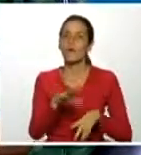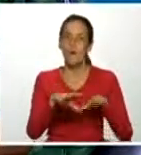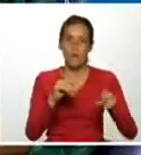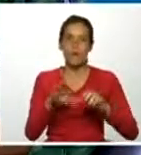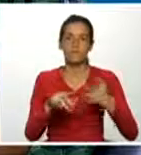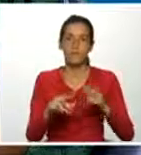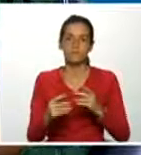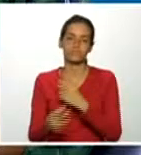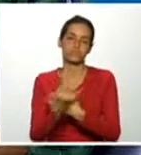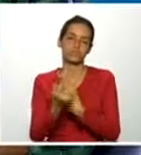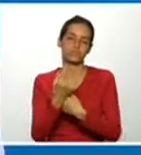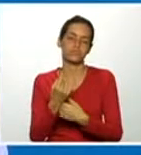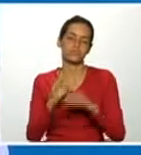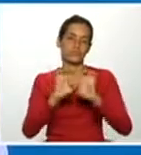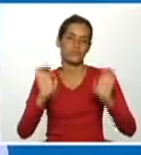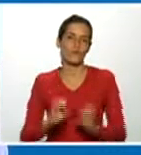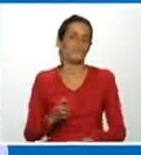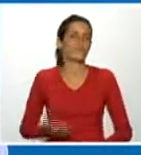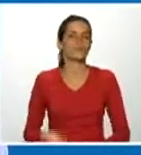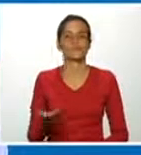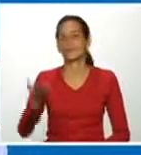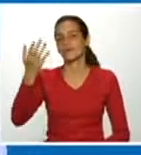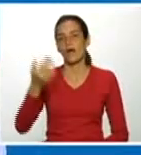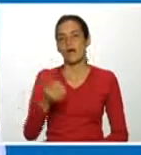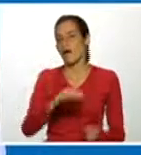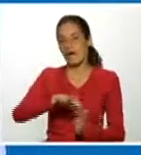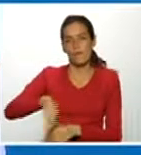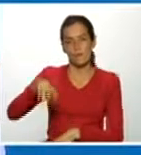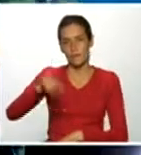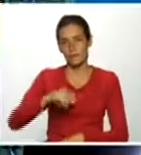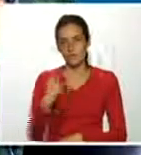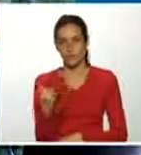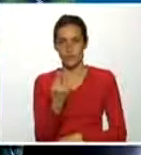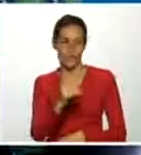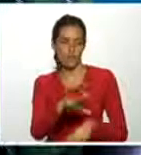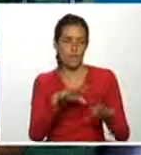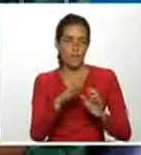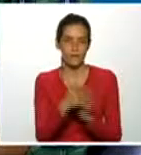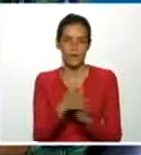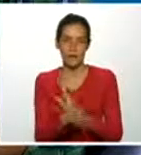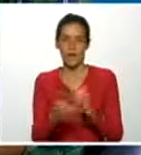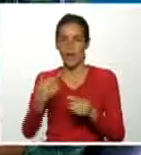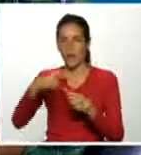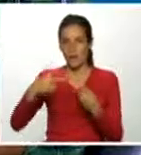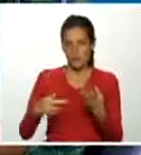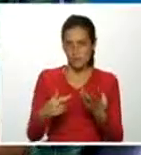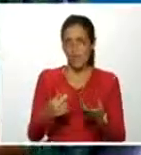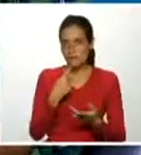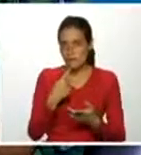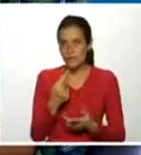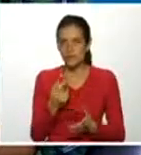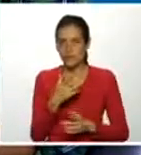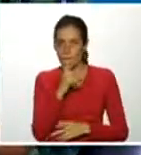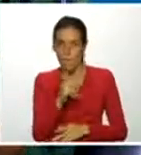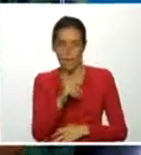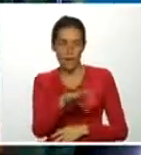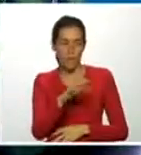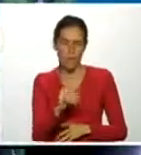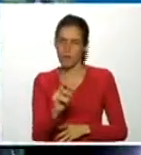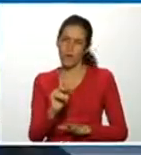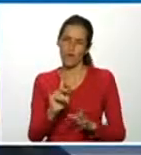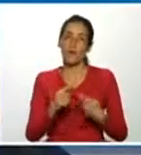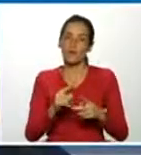daño estructural importante. Además de eso, por supuesto, no solamente en la compra y en la erogación de recursos, pues no estaría mal en comprar nada más, sino que